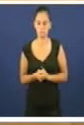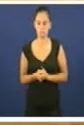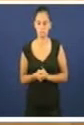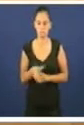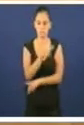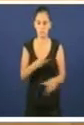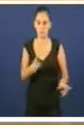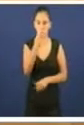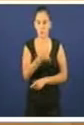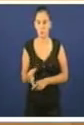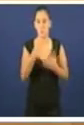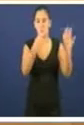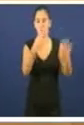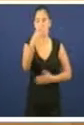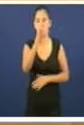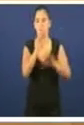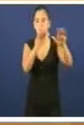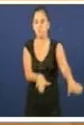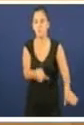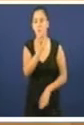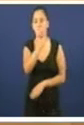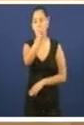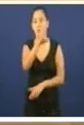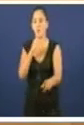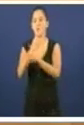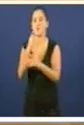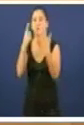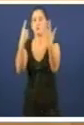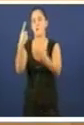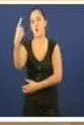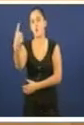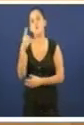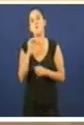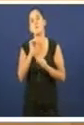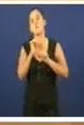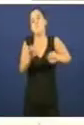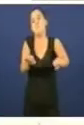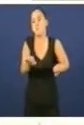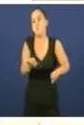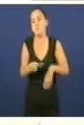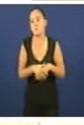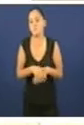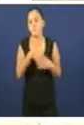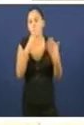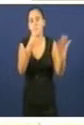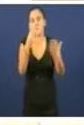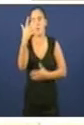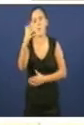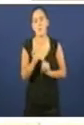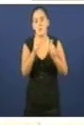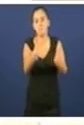presentes na Cámara 73 votos afirmativos doce votos en contra sesenta e un. Queda reseitada esta enmenda. votamos a número setenta e cinco.